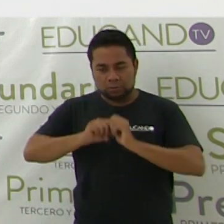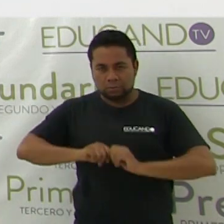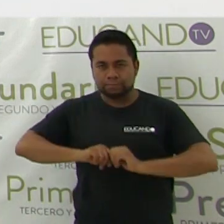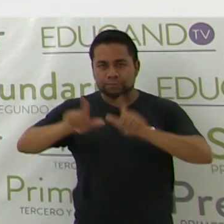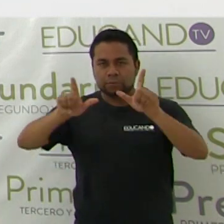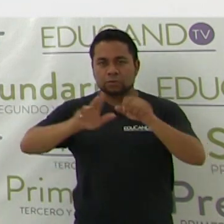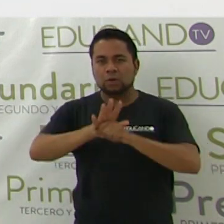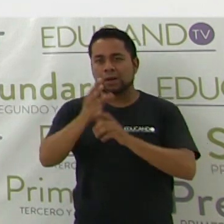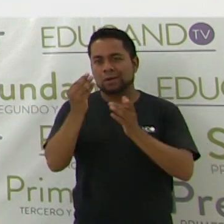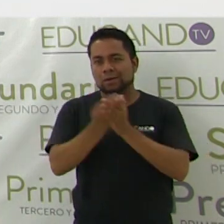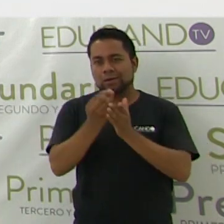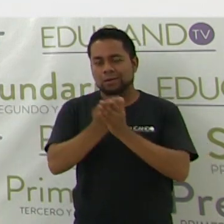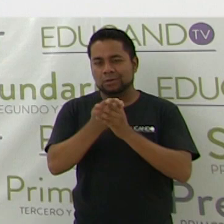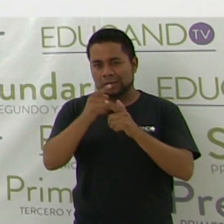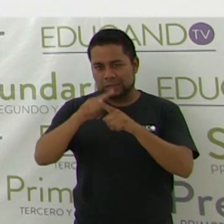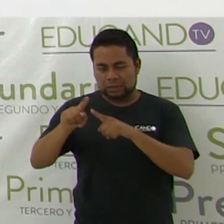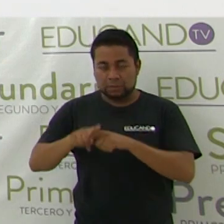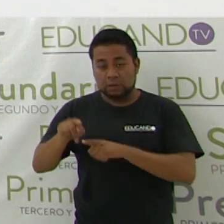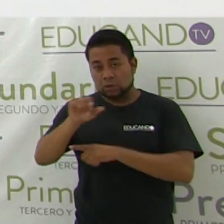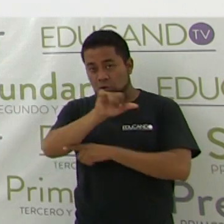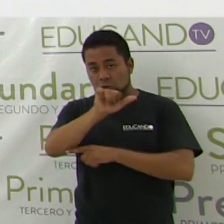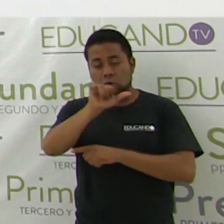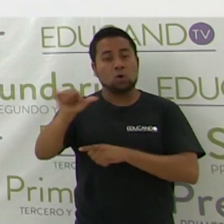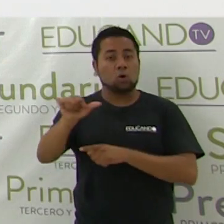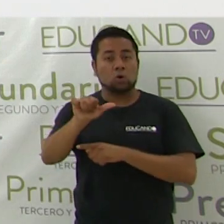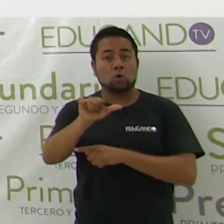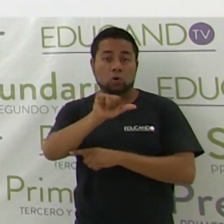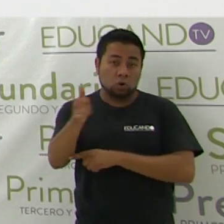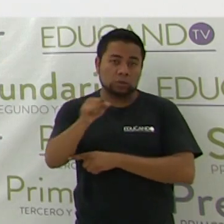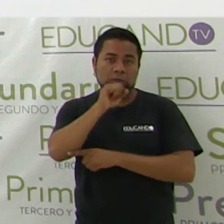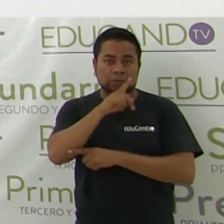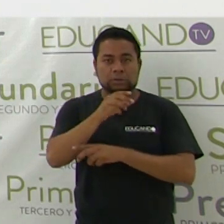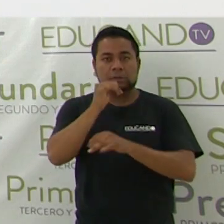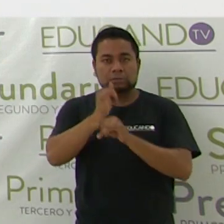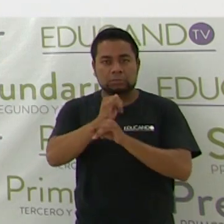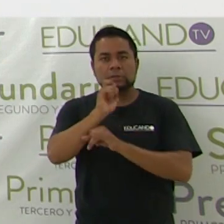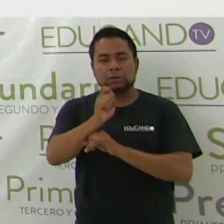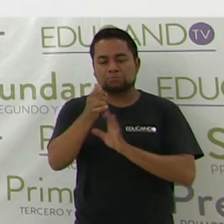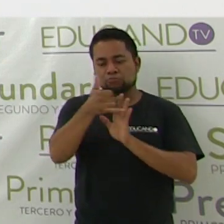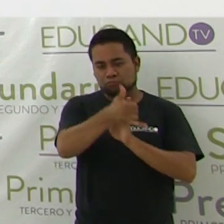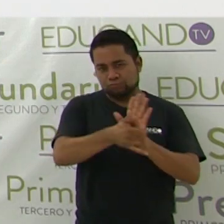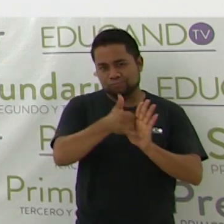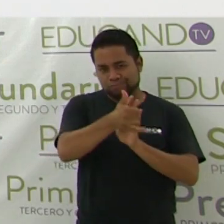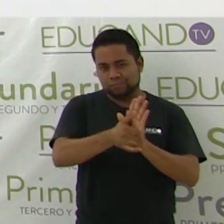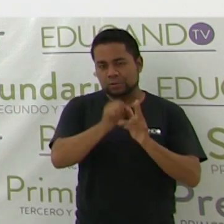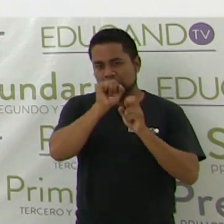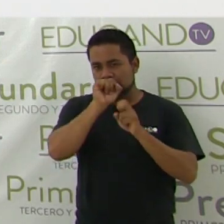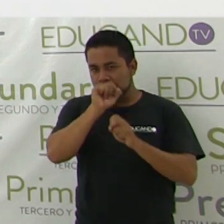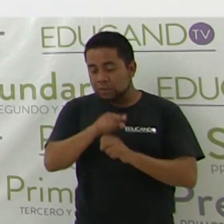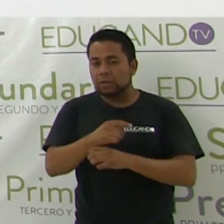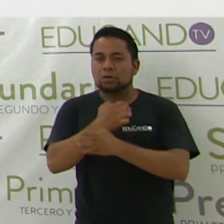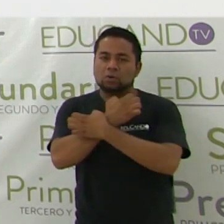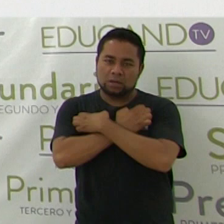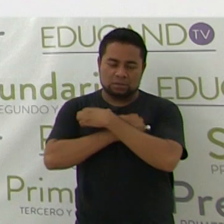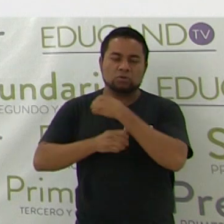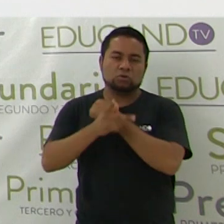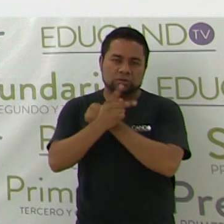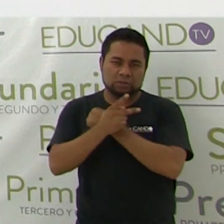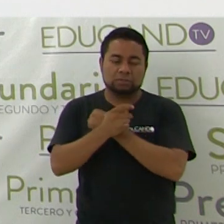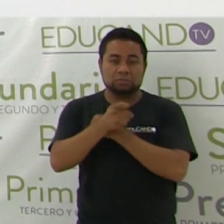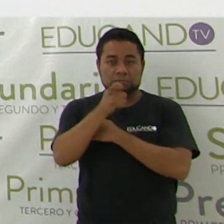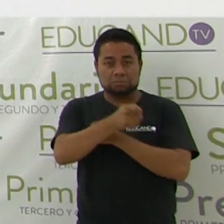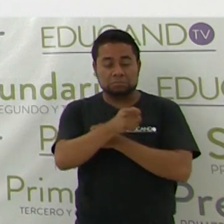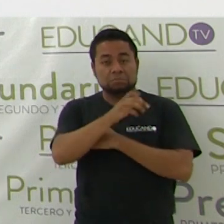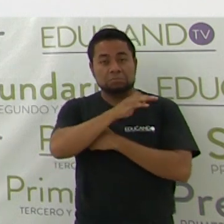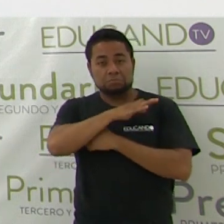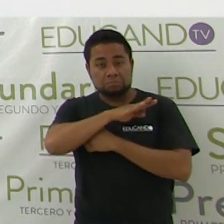sesiones. Otro sitio que quiero recomendarles es el de YouTube, Educando TV YouTube, en donde